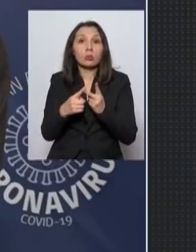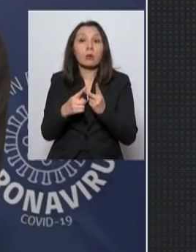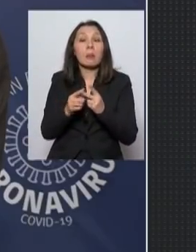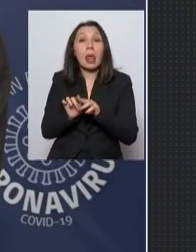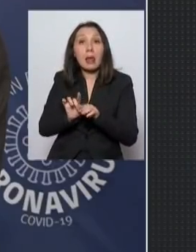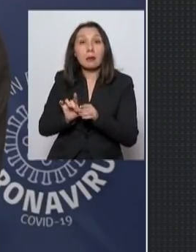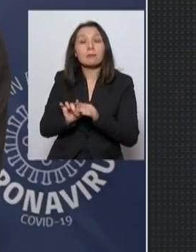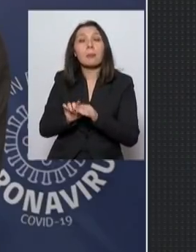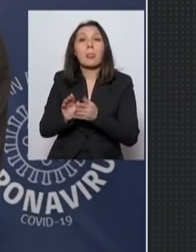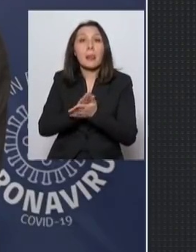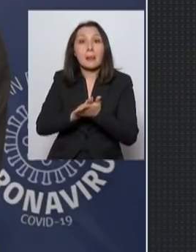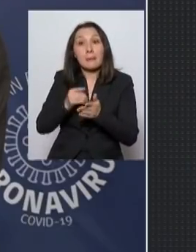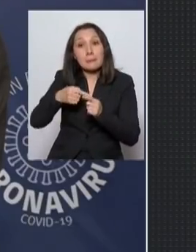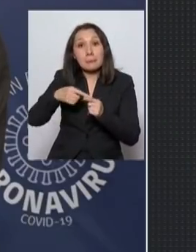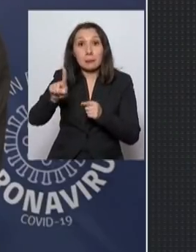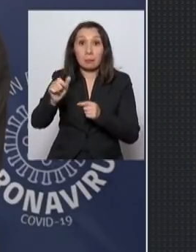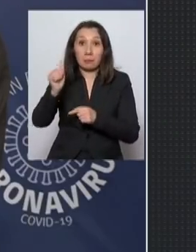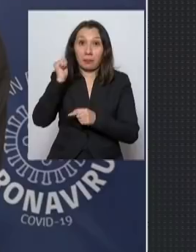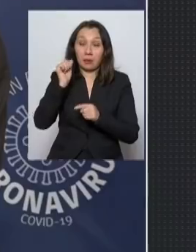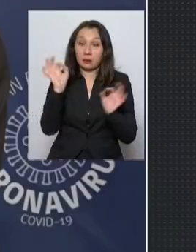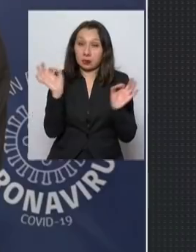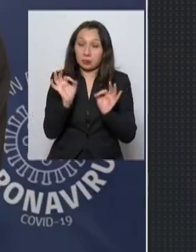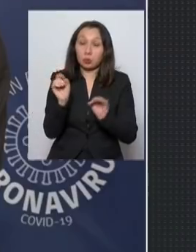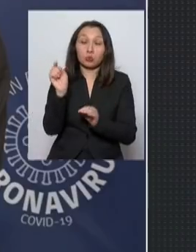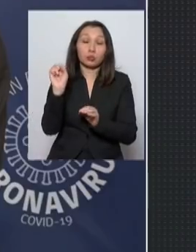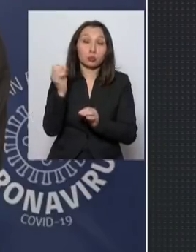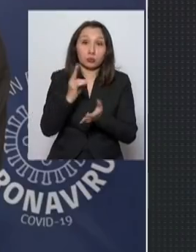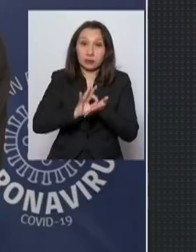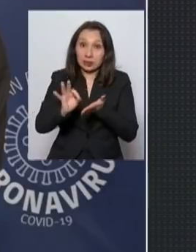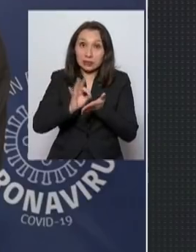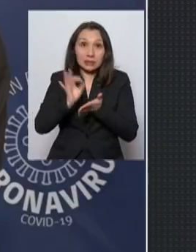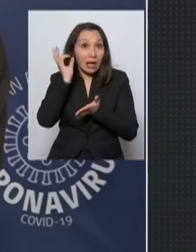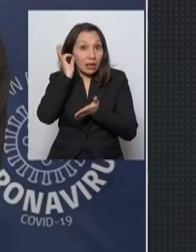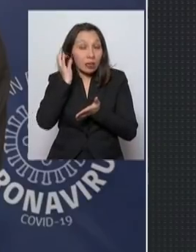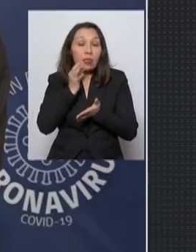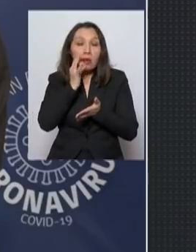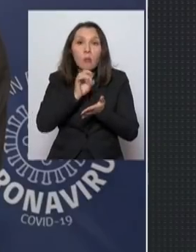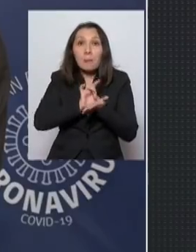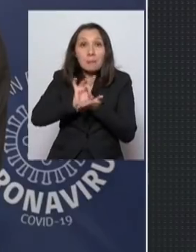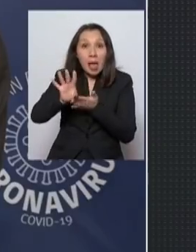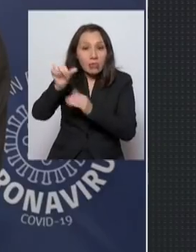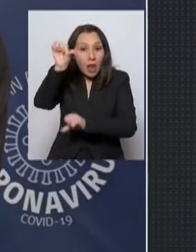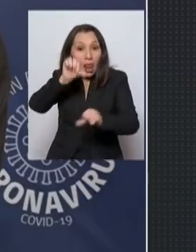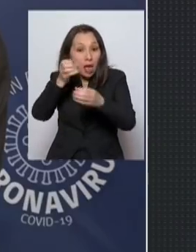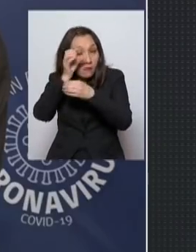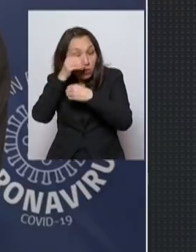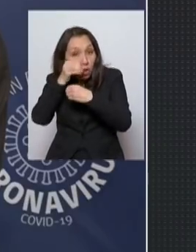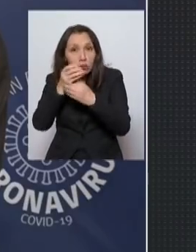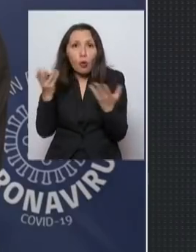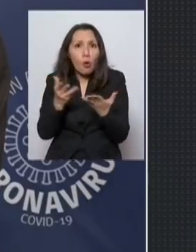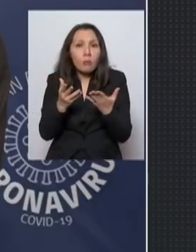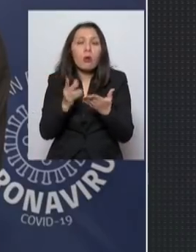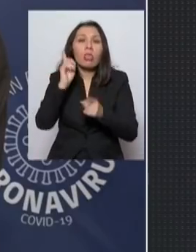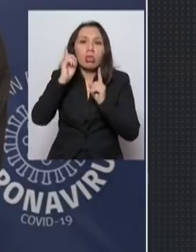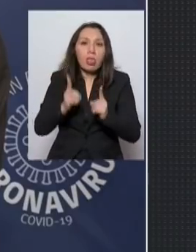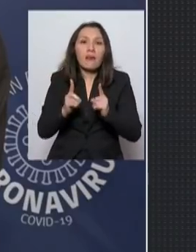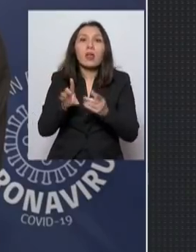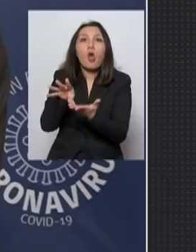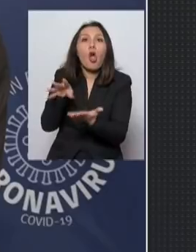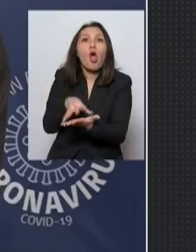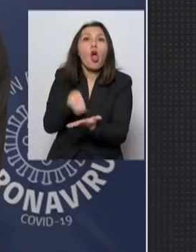enviar, como especificó ayer la subsecretaria, para enviar al laboratorio se tiene que poner la